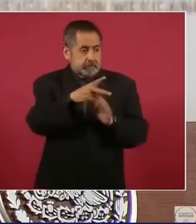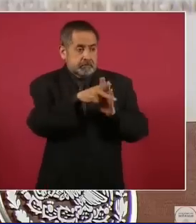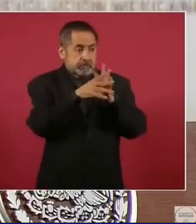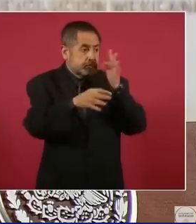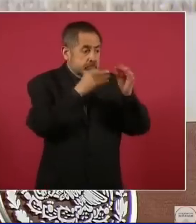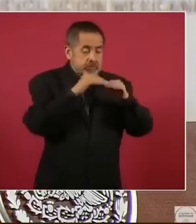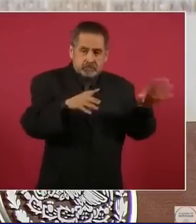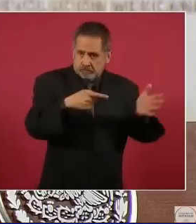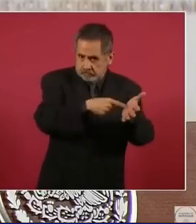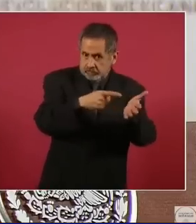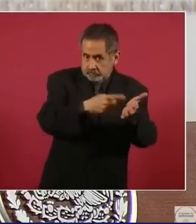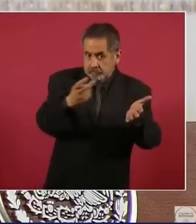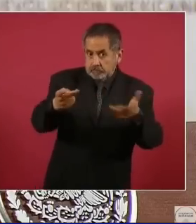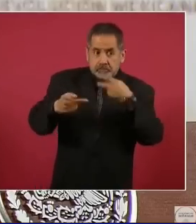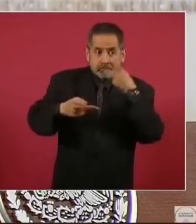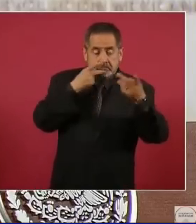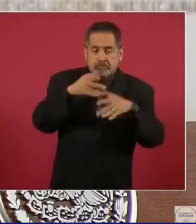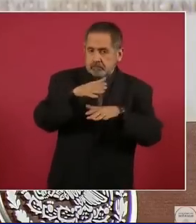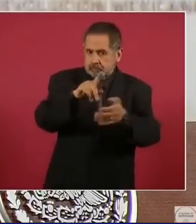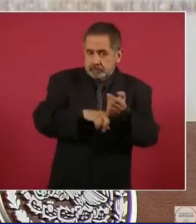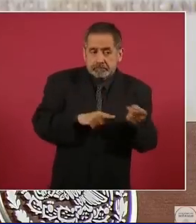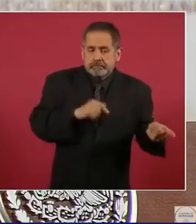medios.